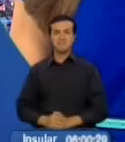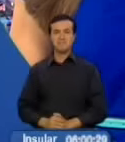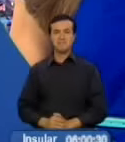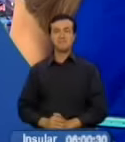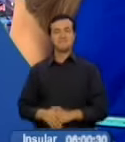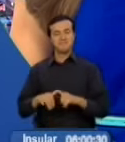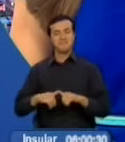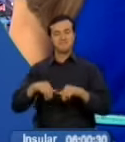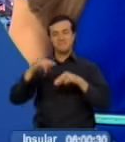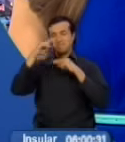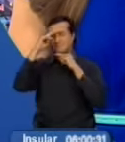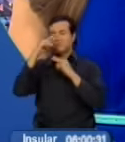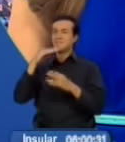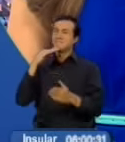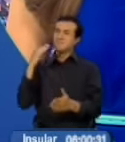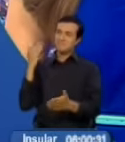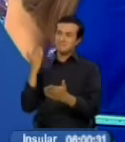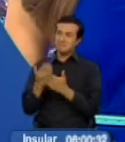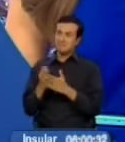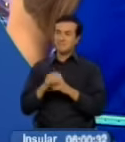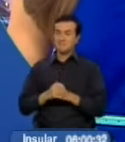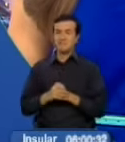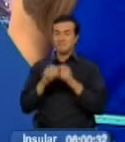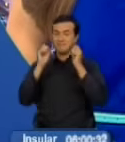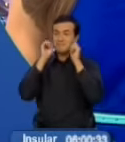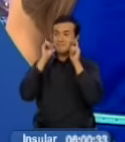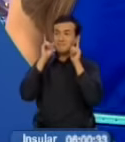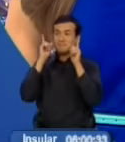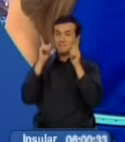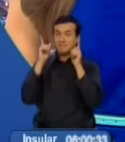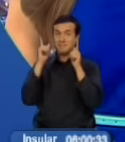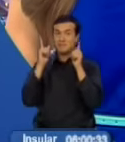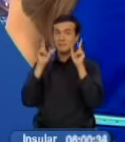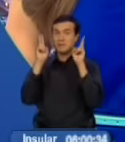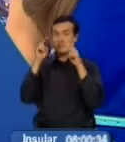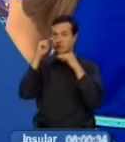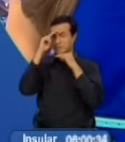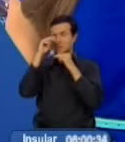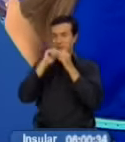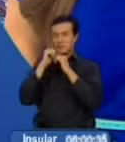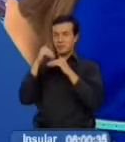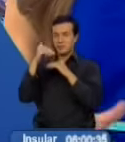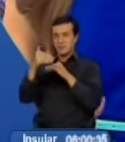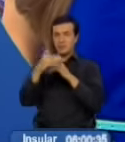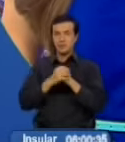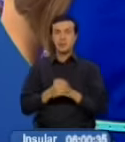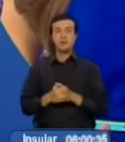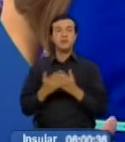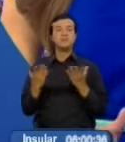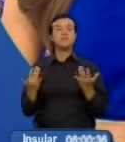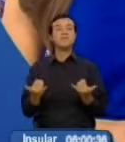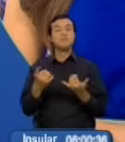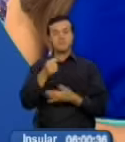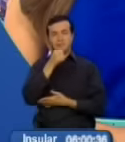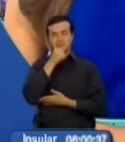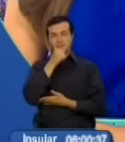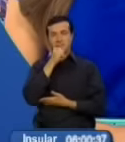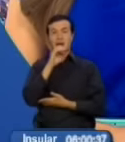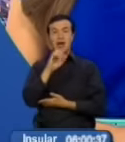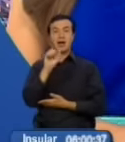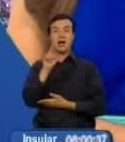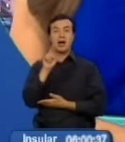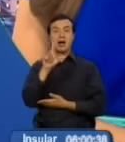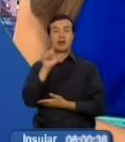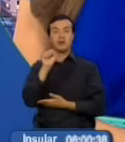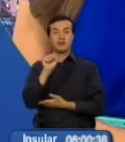Vanessa, sigues con más. Así es, muchísimas gracias, David. Estaremos atentos al nuevo segmento de deportes más adelante, pero ahora viene Pensamiento Crítico. Está listo ya Carlos